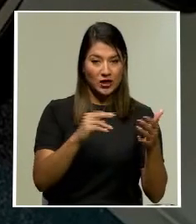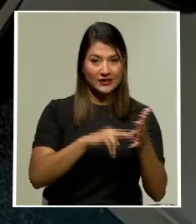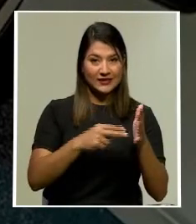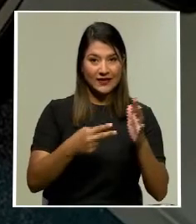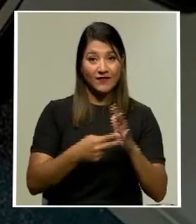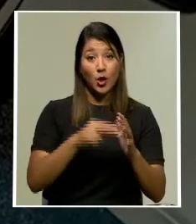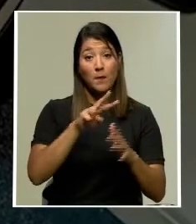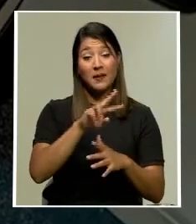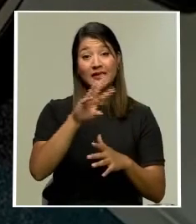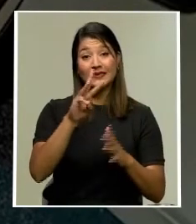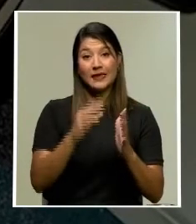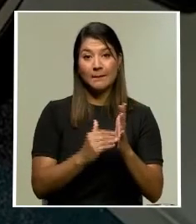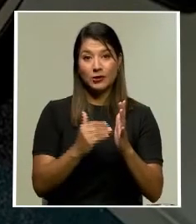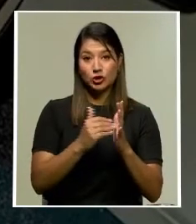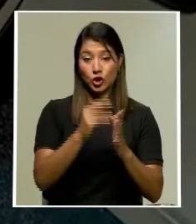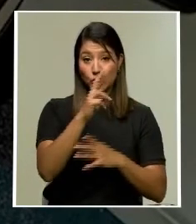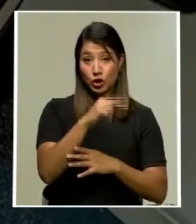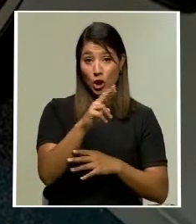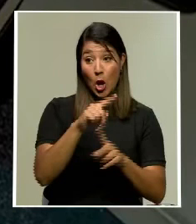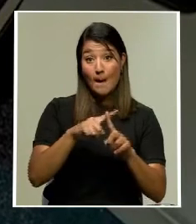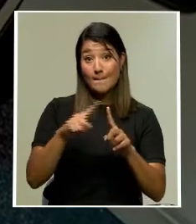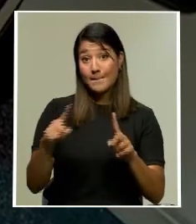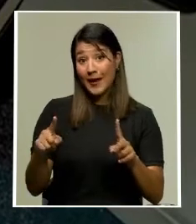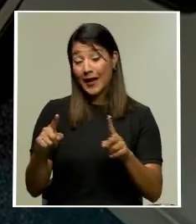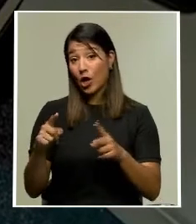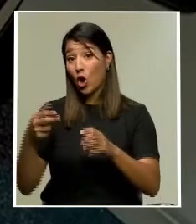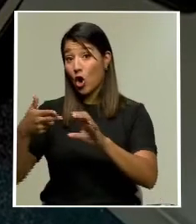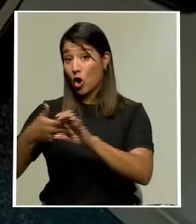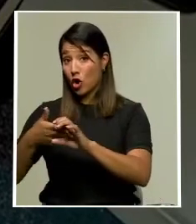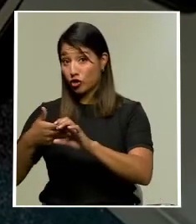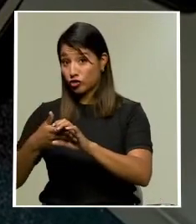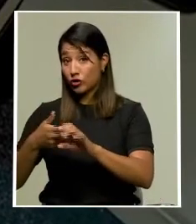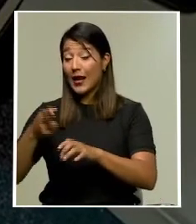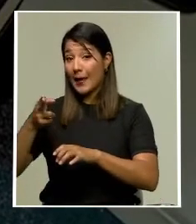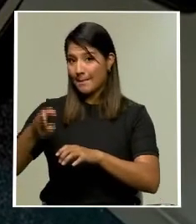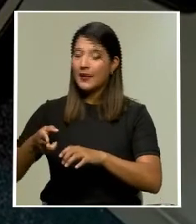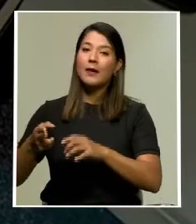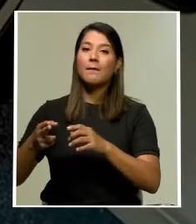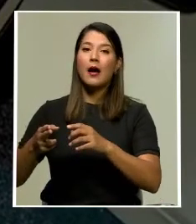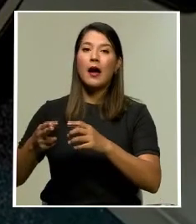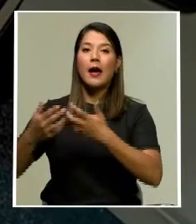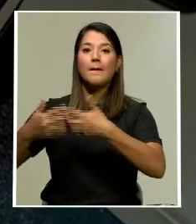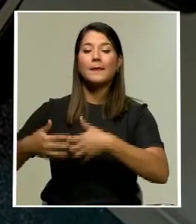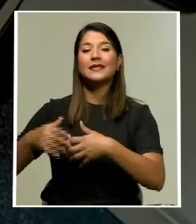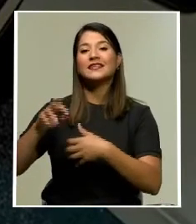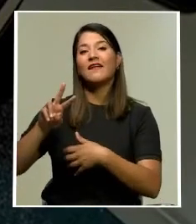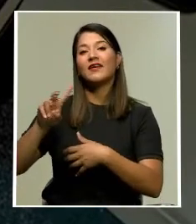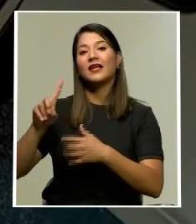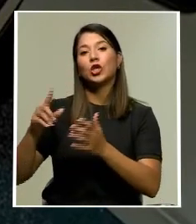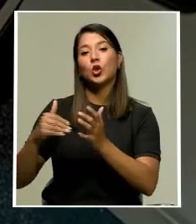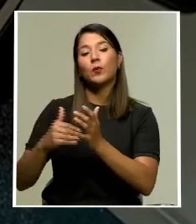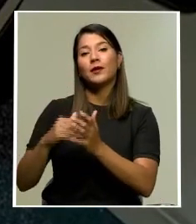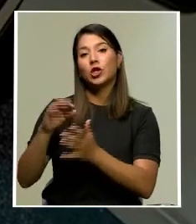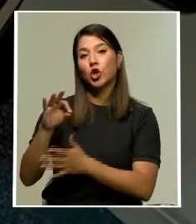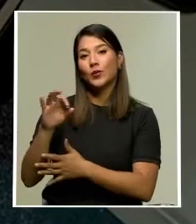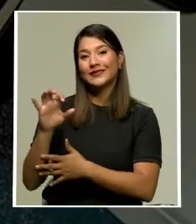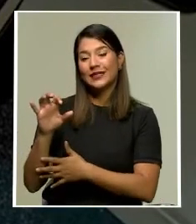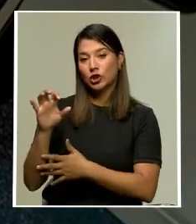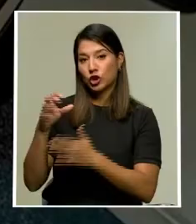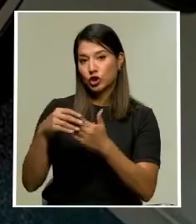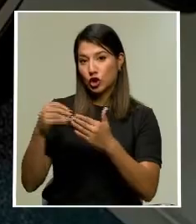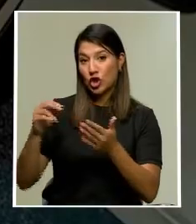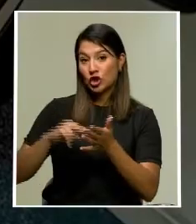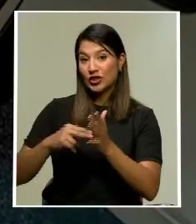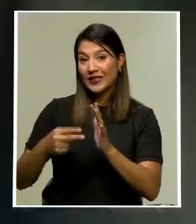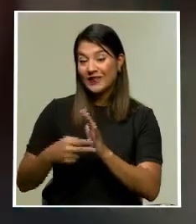unos 26 millones de colones, pero uno similar de combustible, también de una empresa japonesa, el precio es de $21,900, poco más de